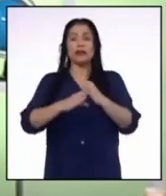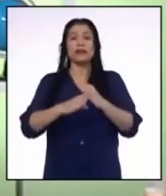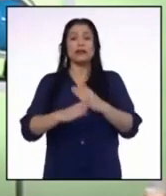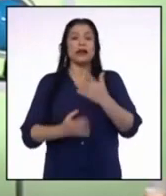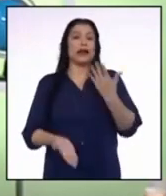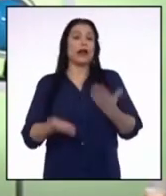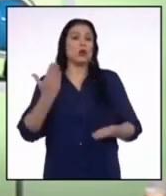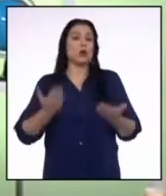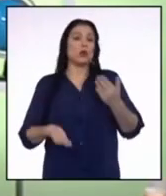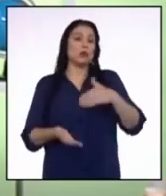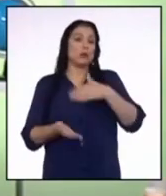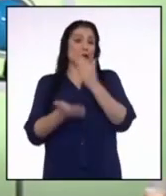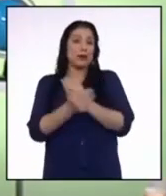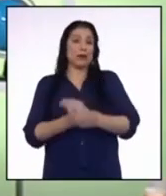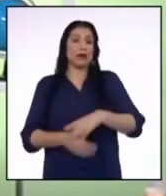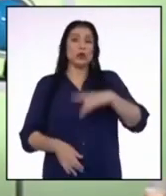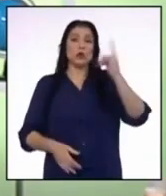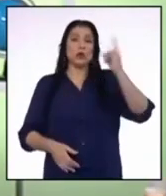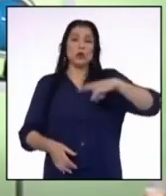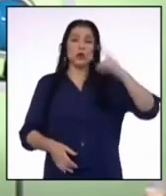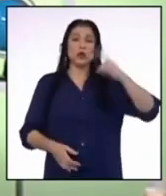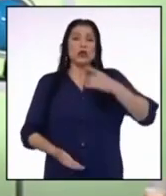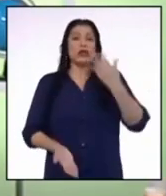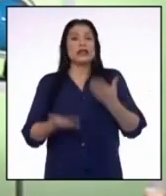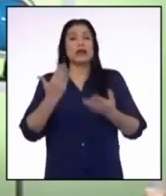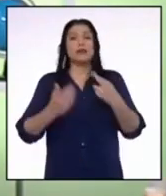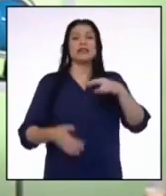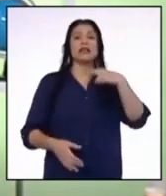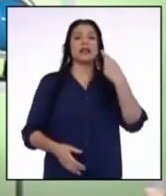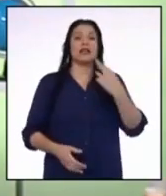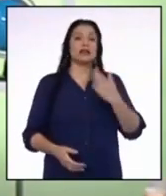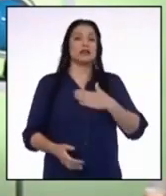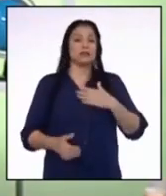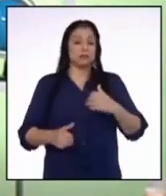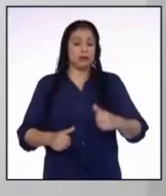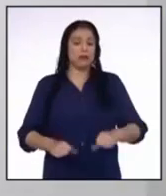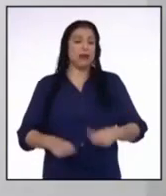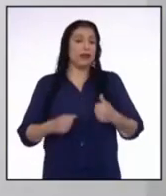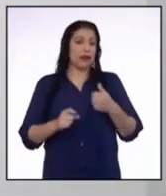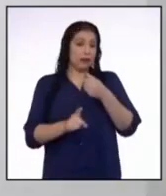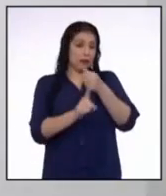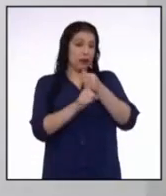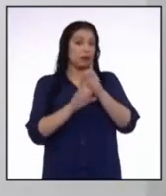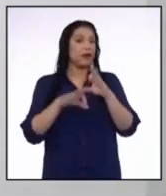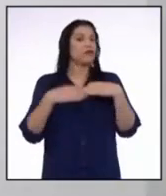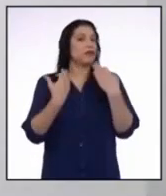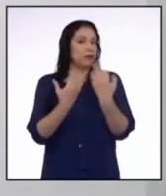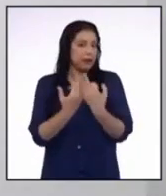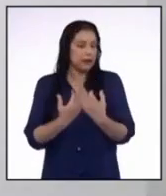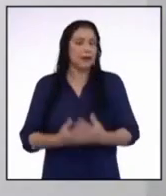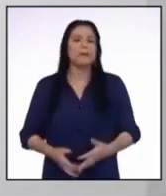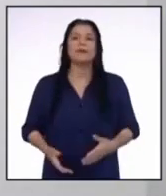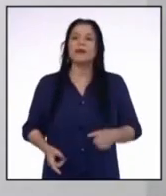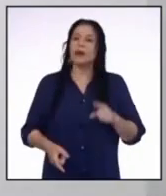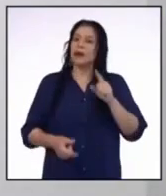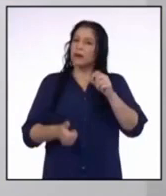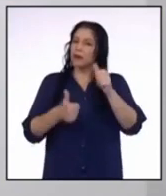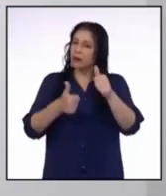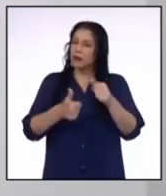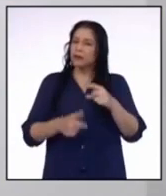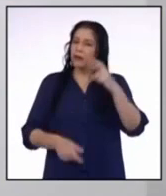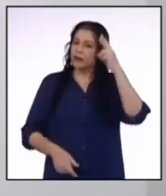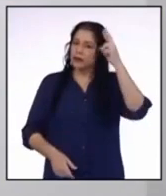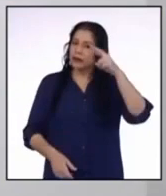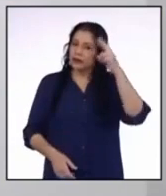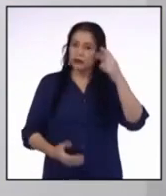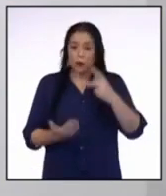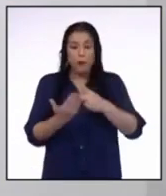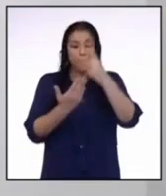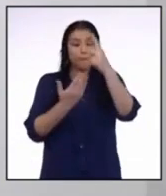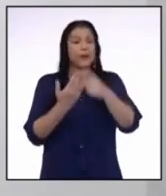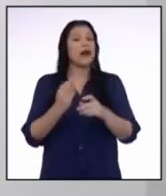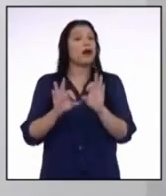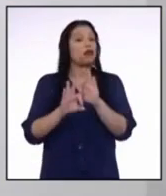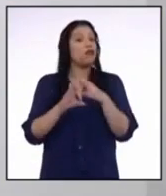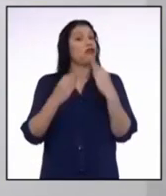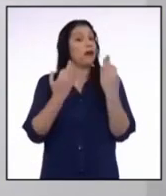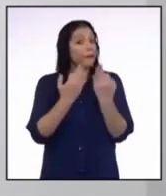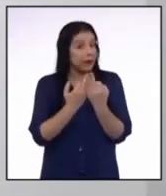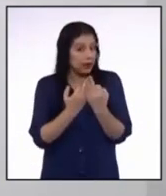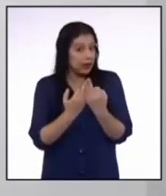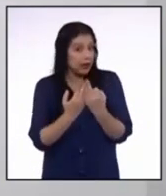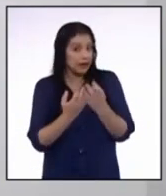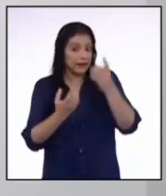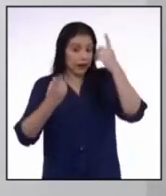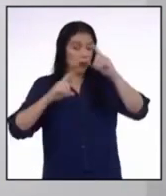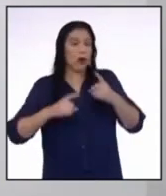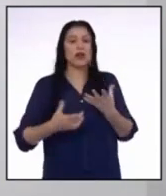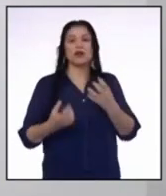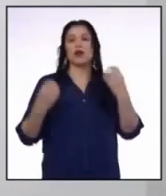de emergencia que pone en riesgo nuestra vida y la de nuestros seres queridos. Muy bien, por eso diremos que un plan familiar, según